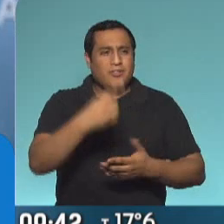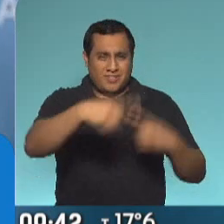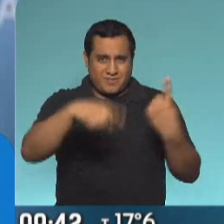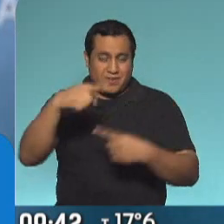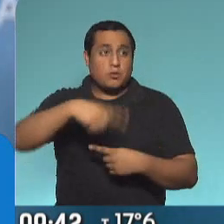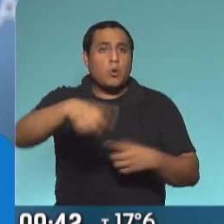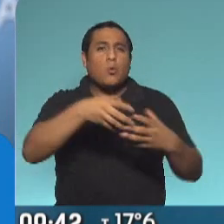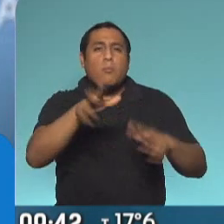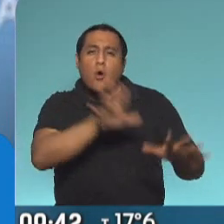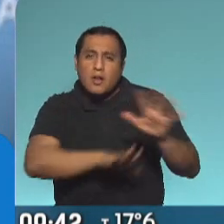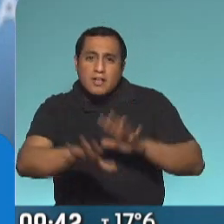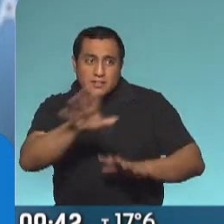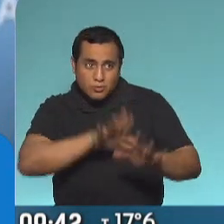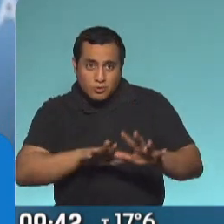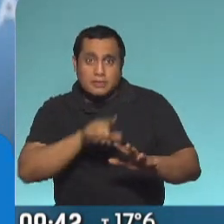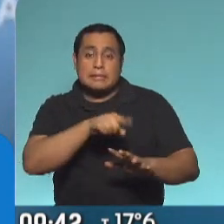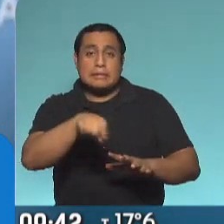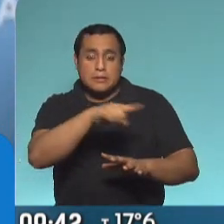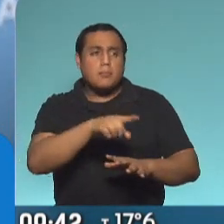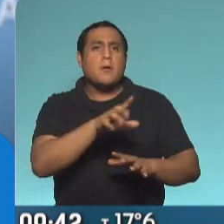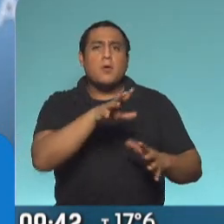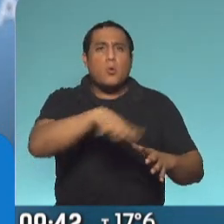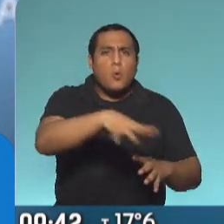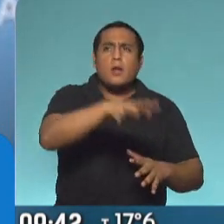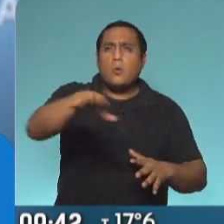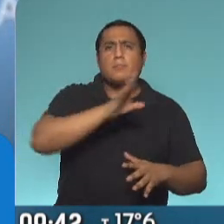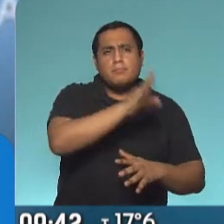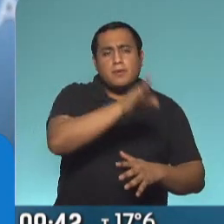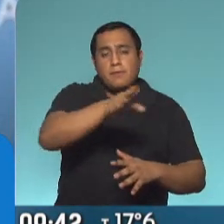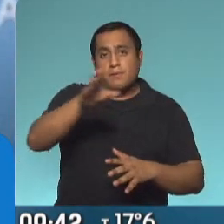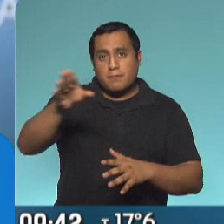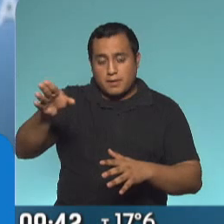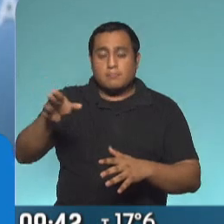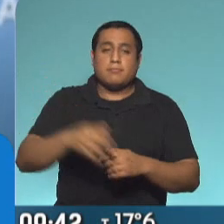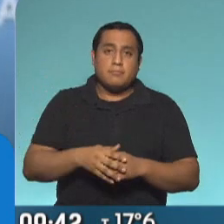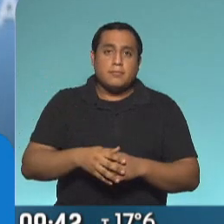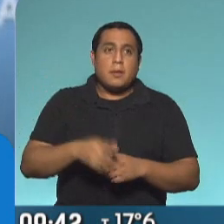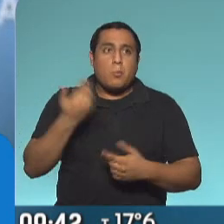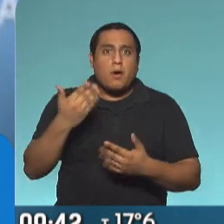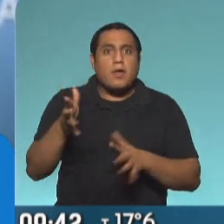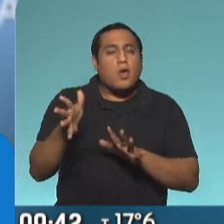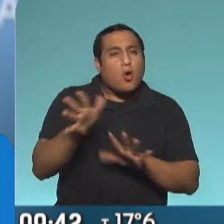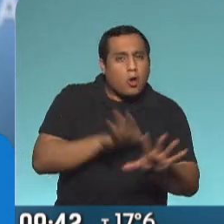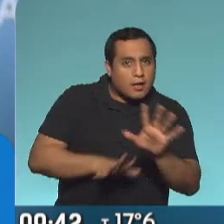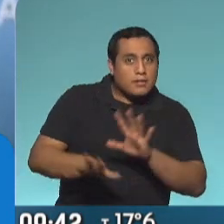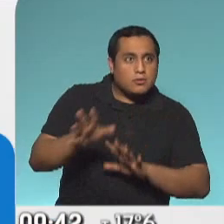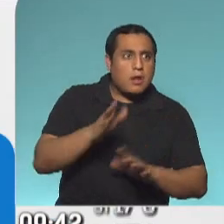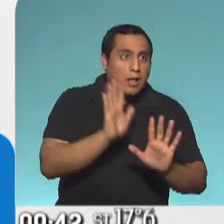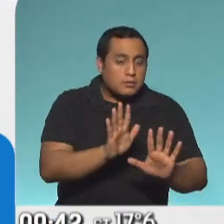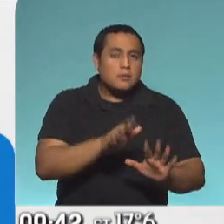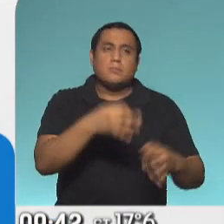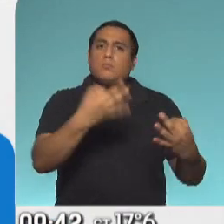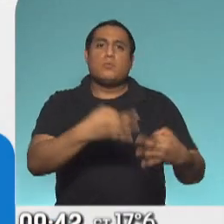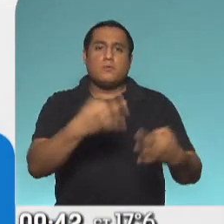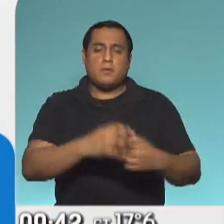y esa organización el barrio a barrio para poder dar respuesta a esta situación y organizarse de esta manera